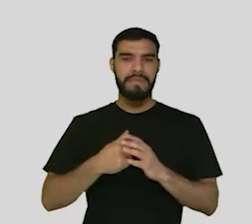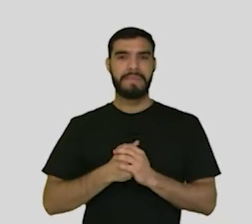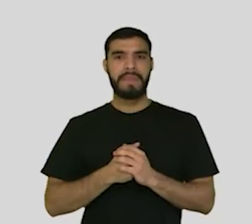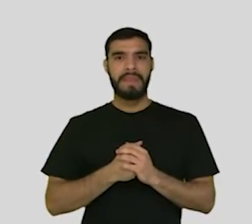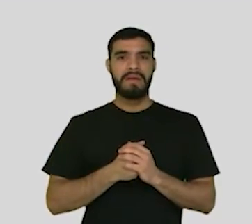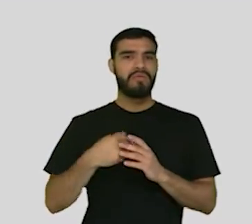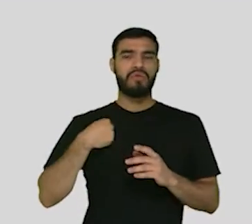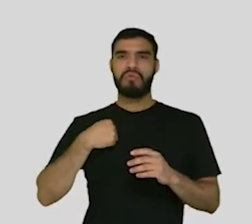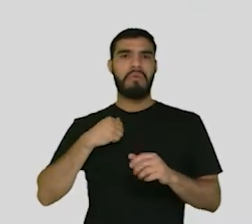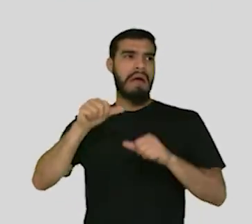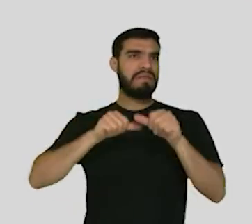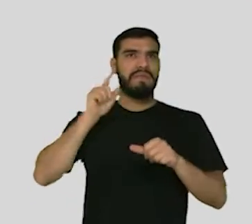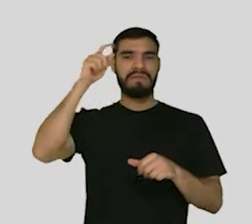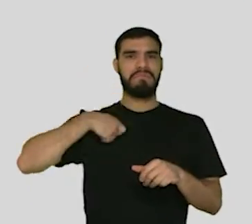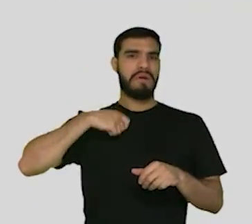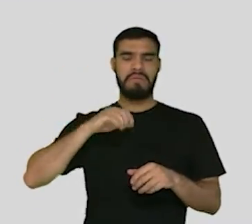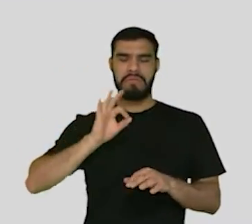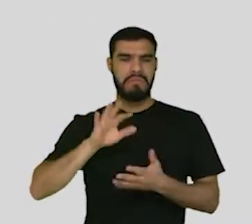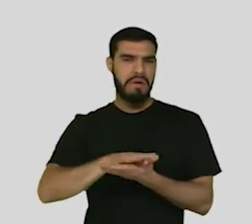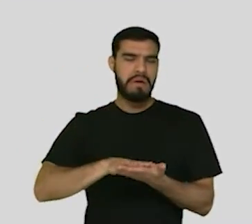más de políticamente se da yui allá para del